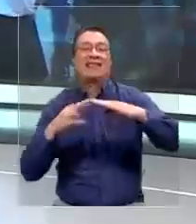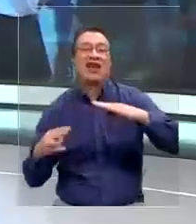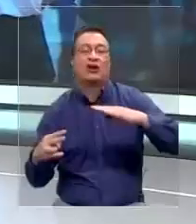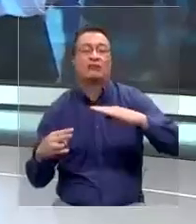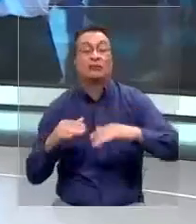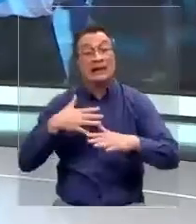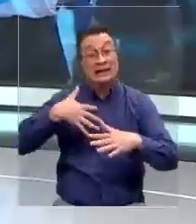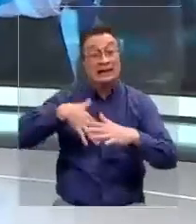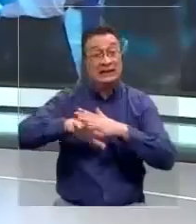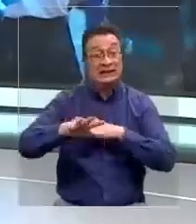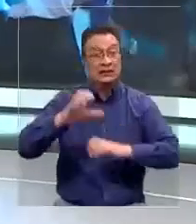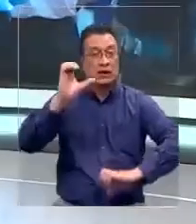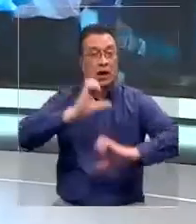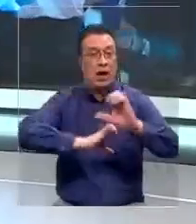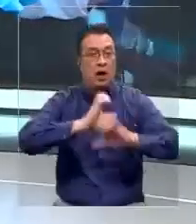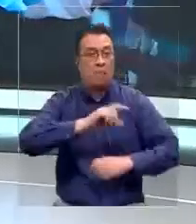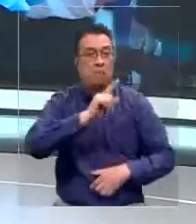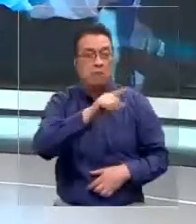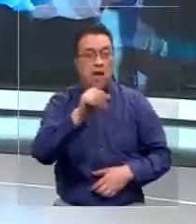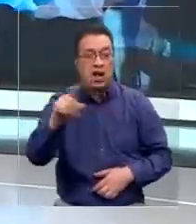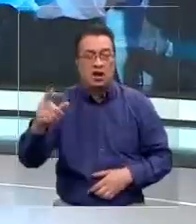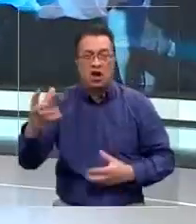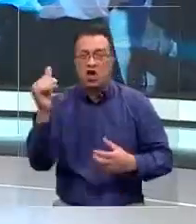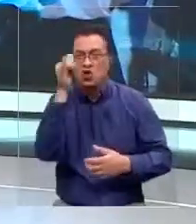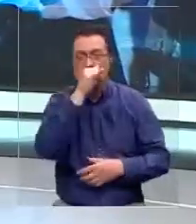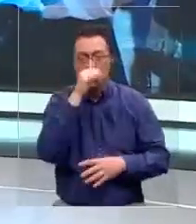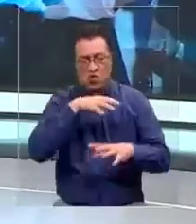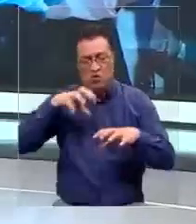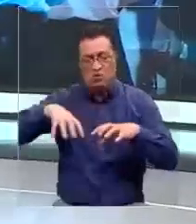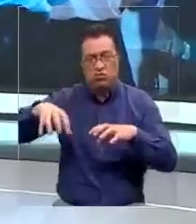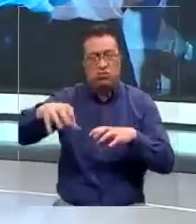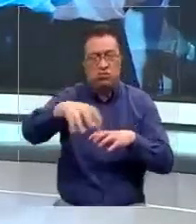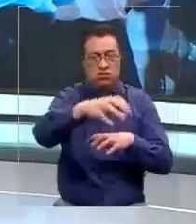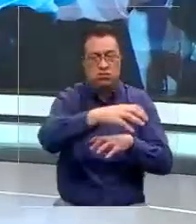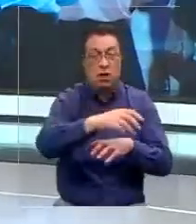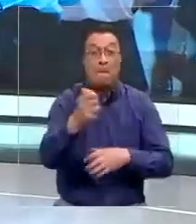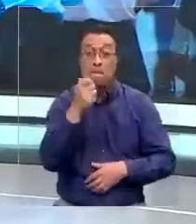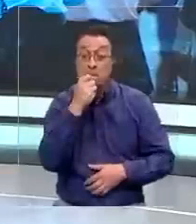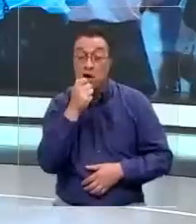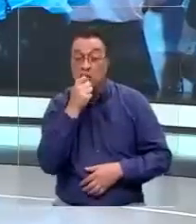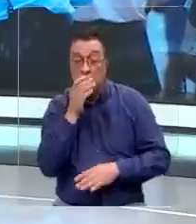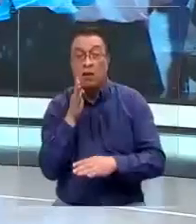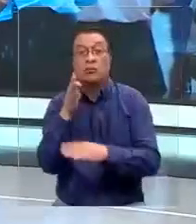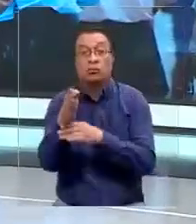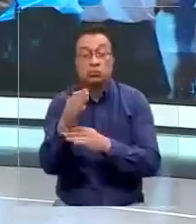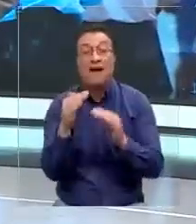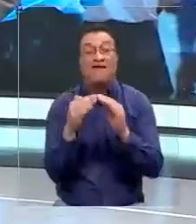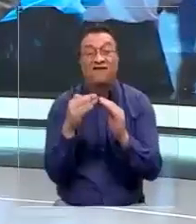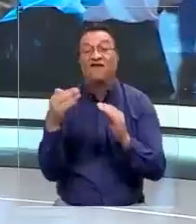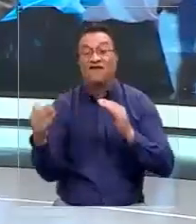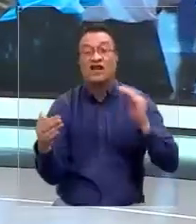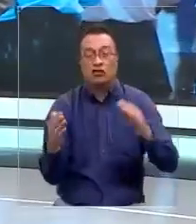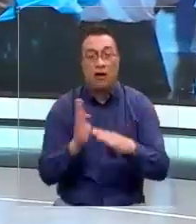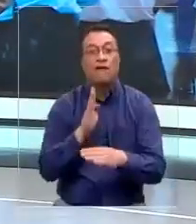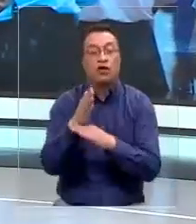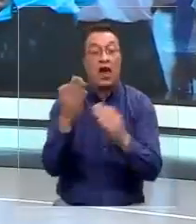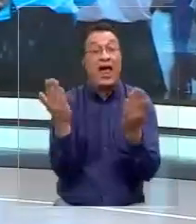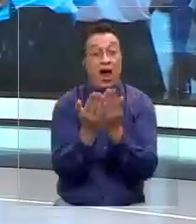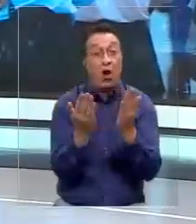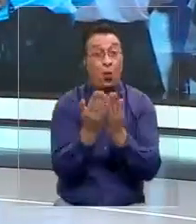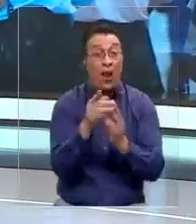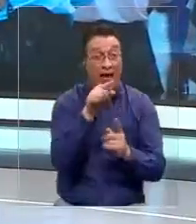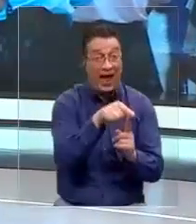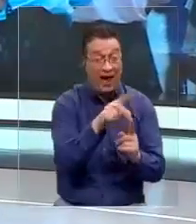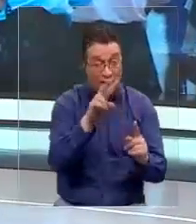15 industrias que contaminan su entorno. Alejandro Sepúlveda habló con los vecinos y volvió a la Escuela La Greda,